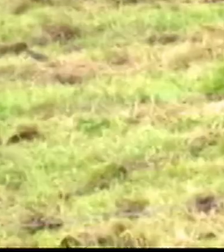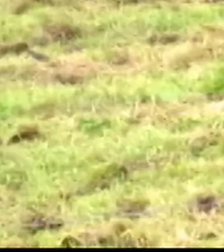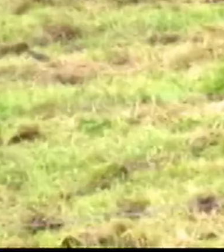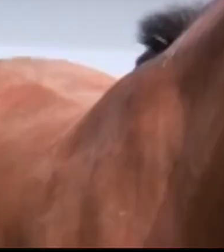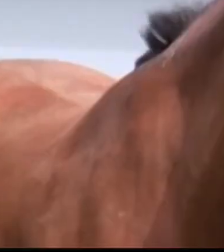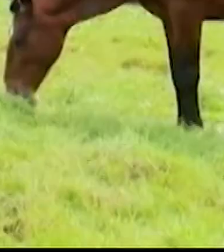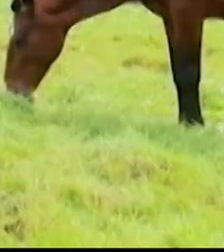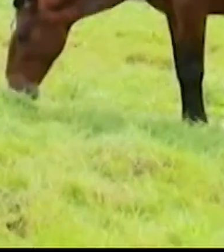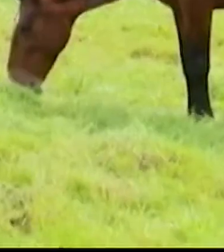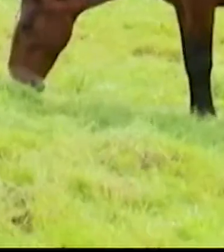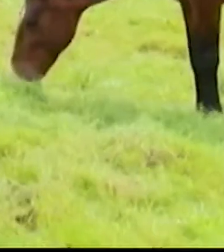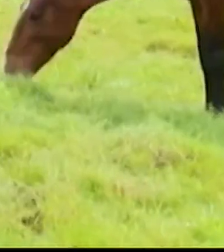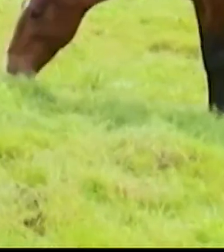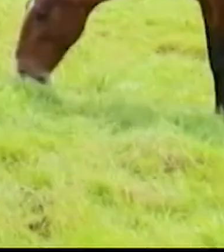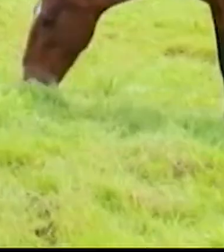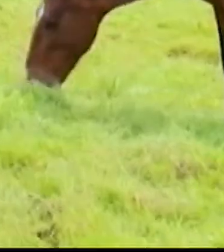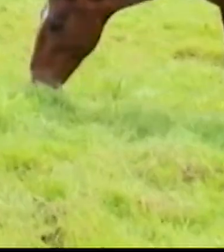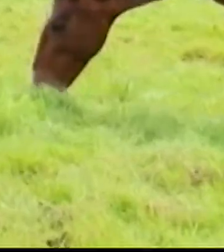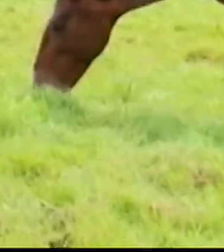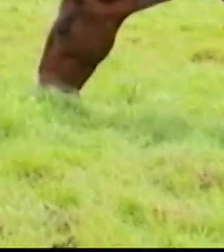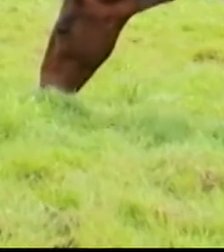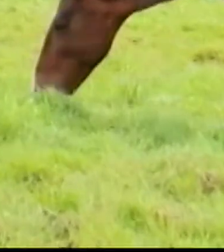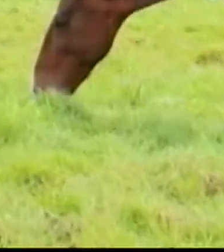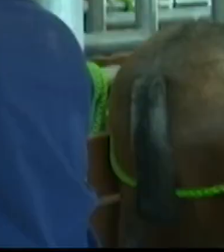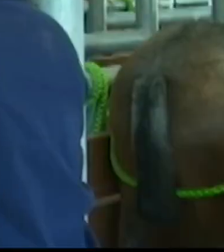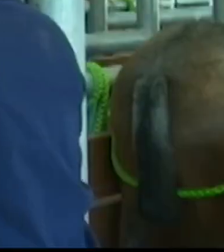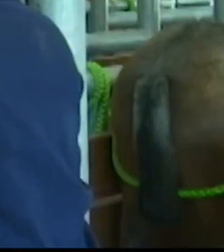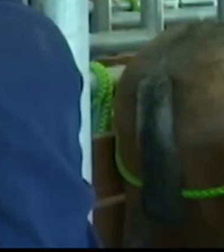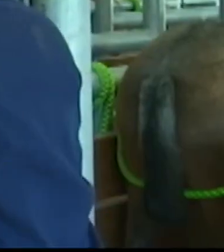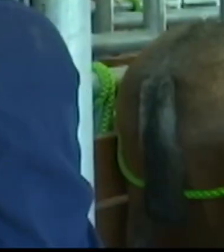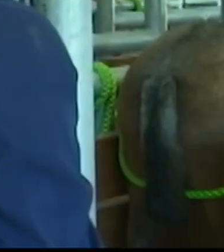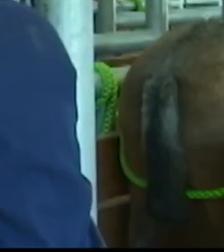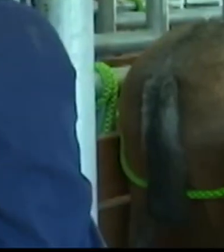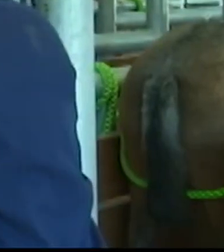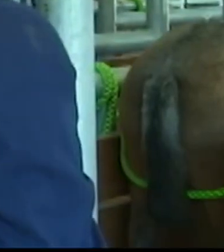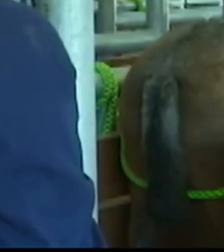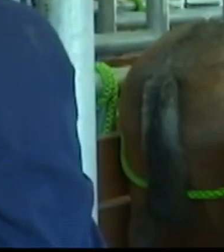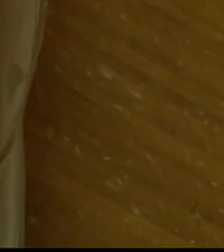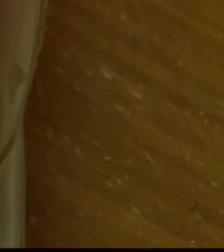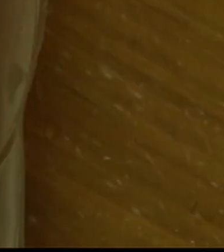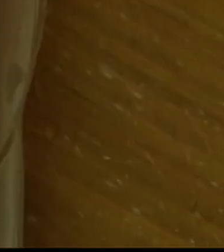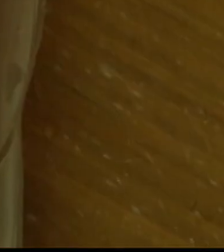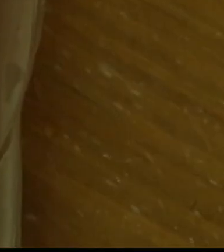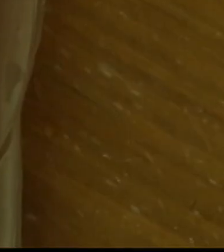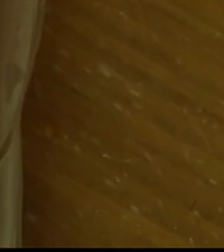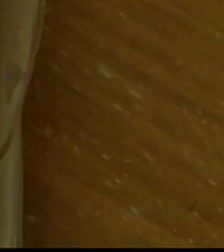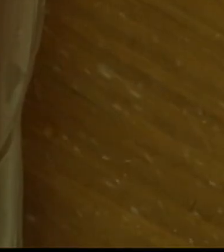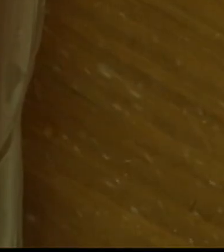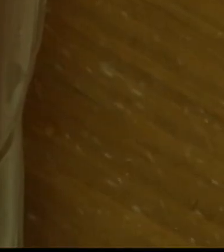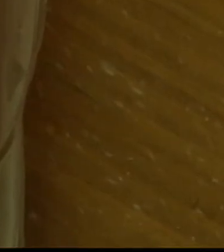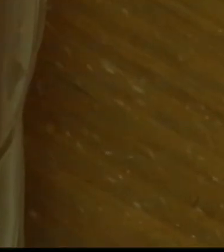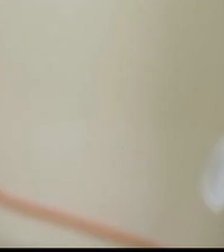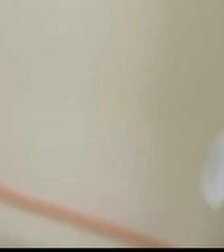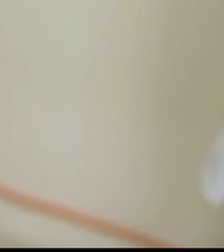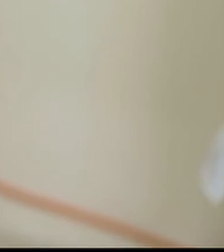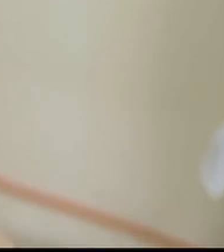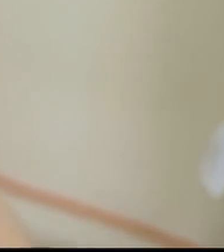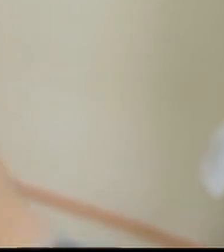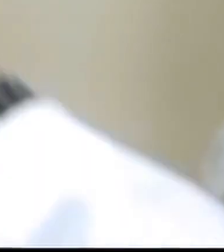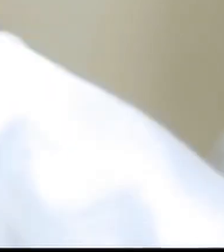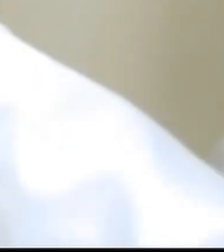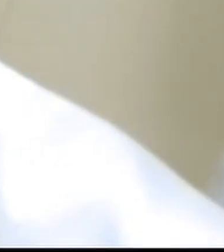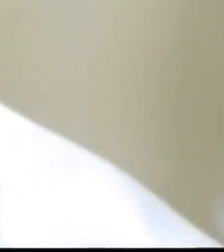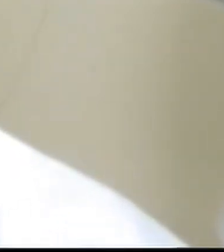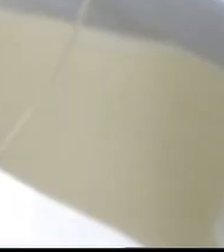instituto. Durante muchos años, por más de 100 años, han apoyado al hombre produciendo sueros antifídicos, por ejemplo,